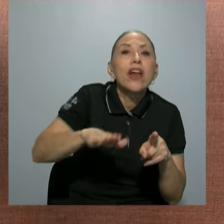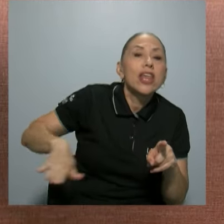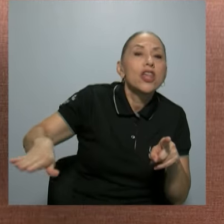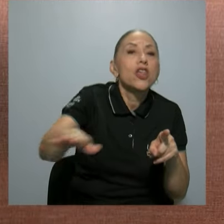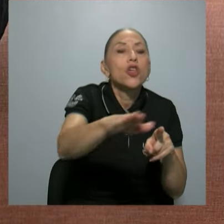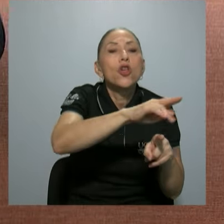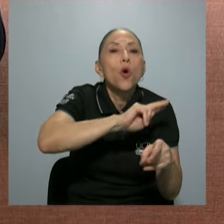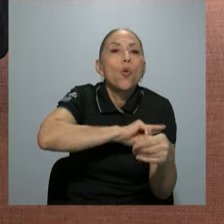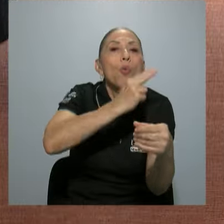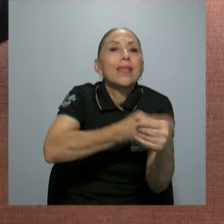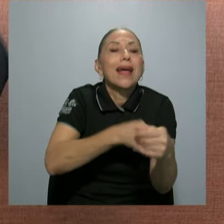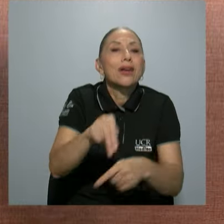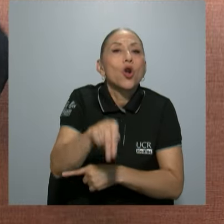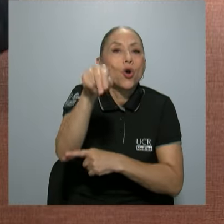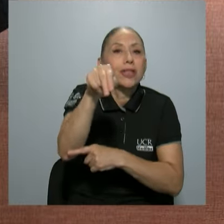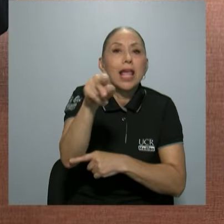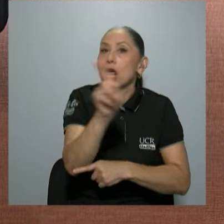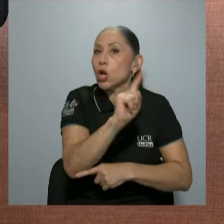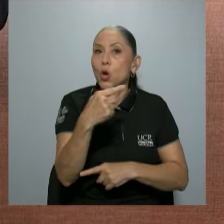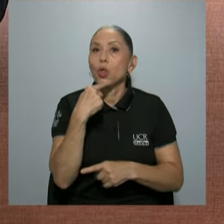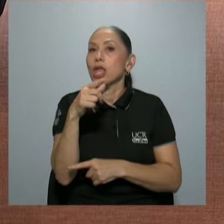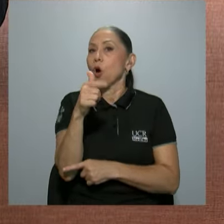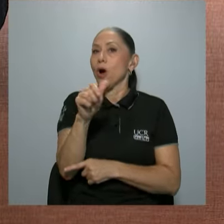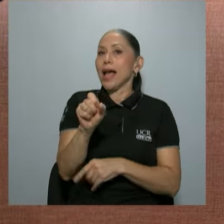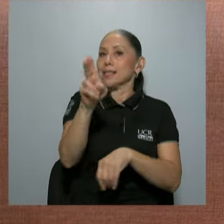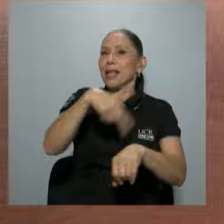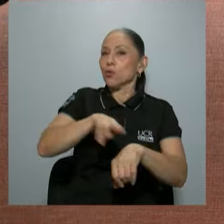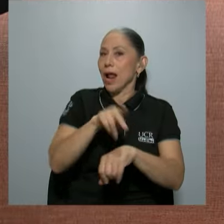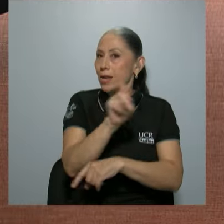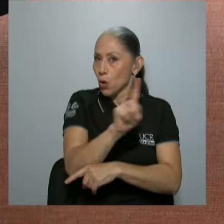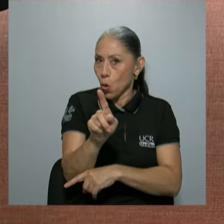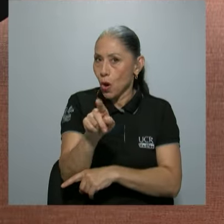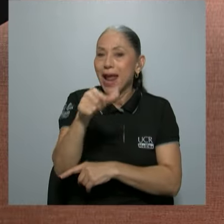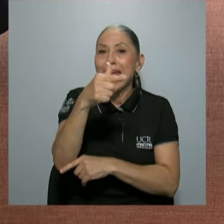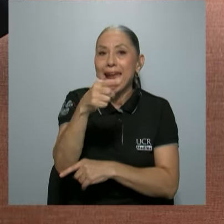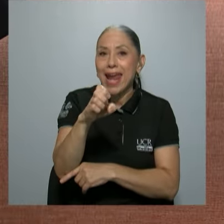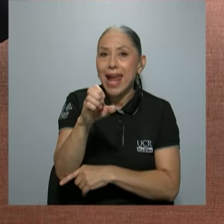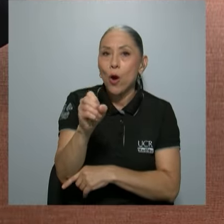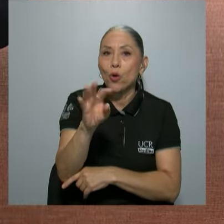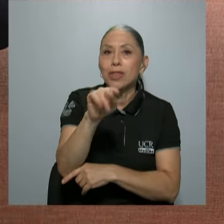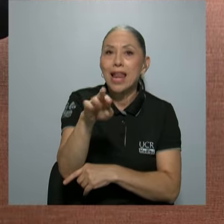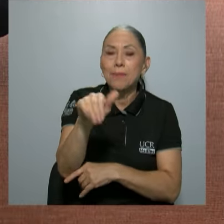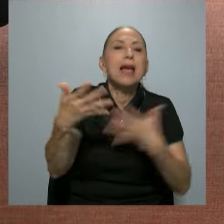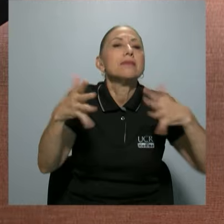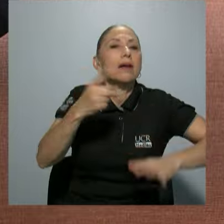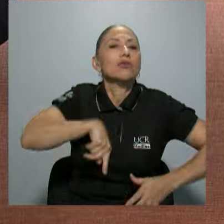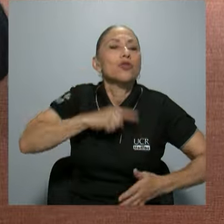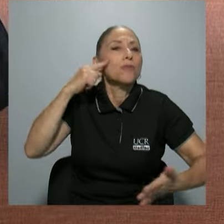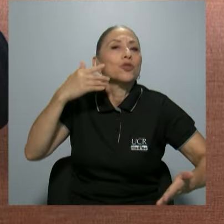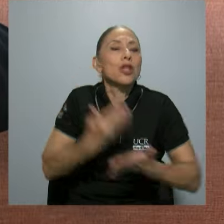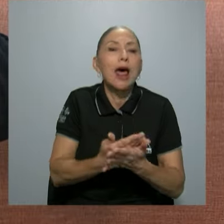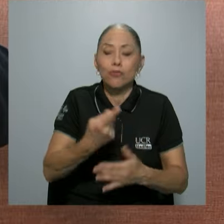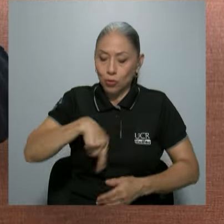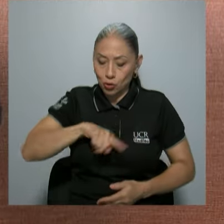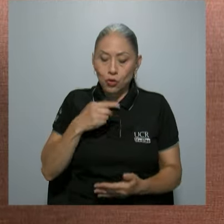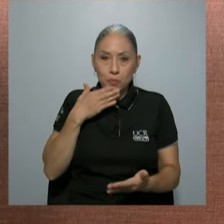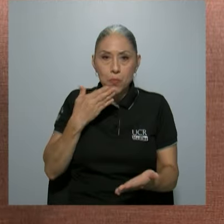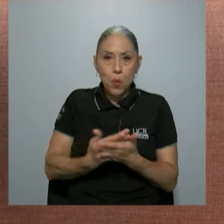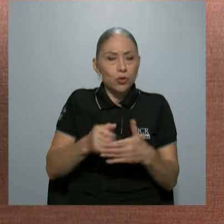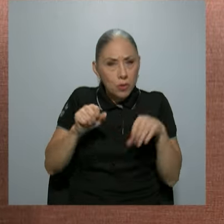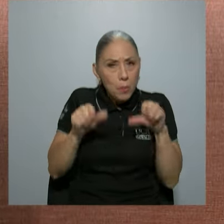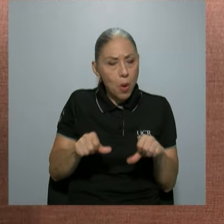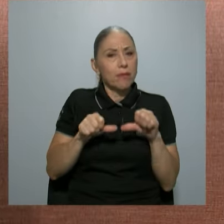tema. Geotermia, que ya somos buenos y hemos demostrado que somos buenos y que son proyectos ambientalmente